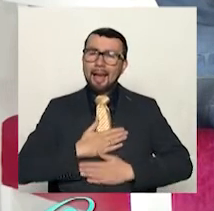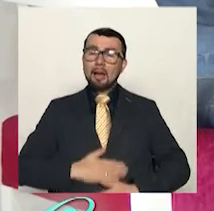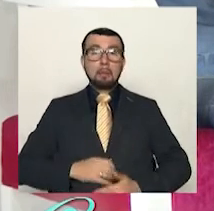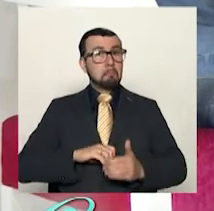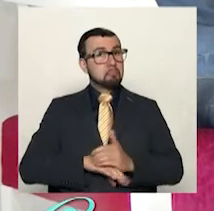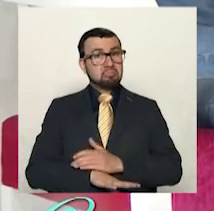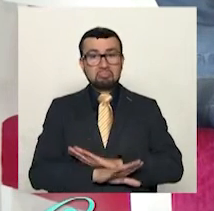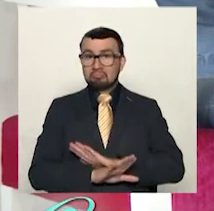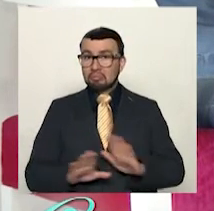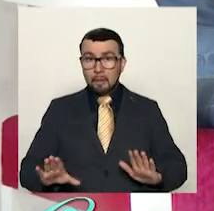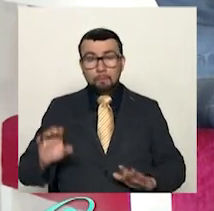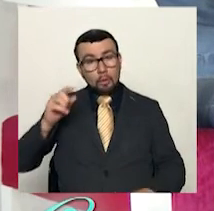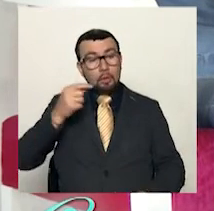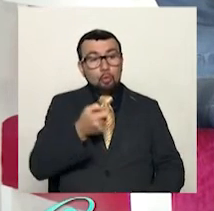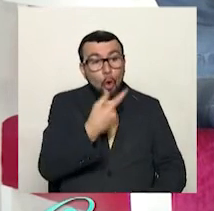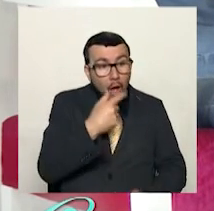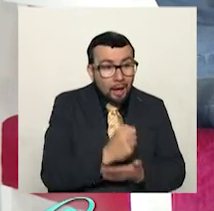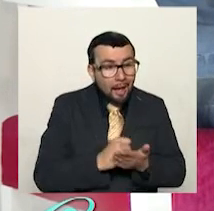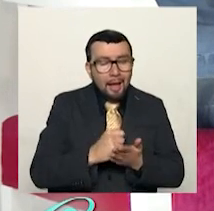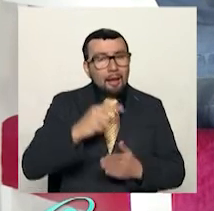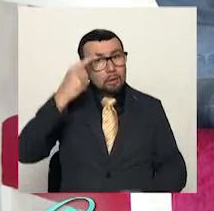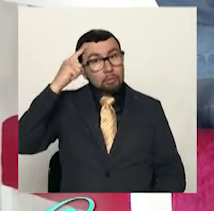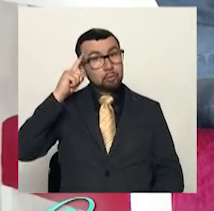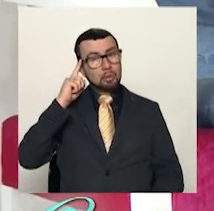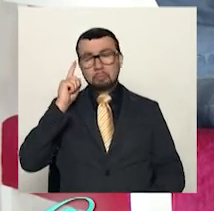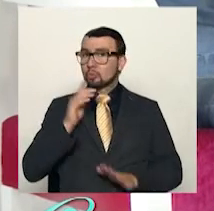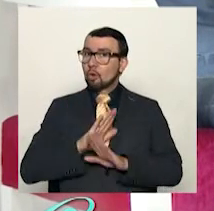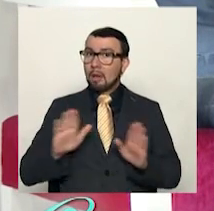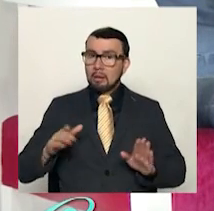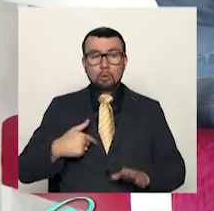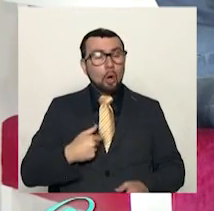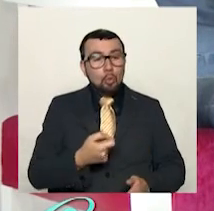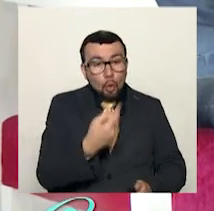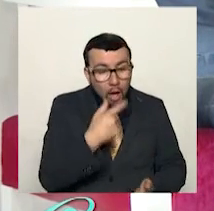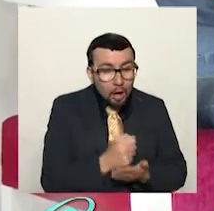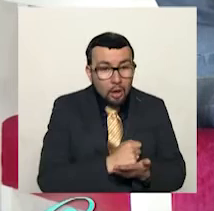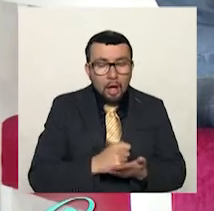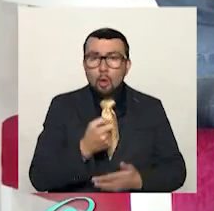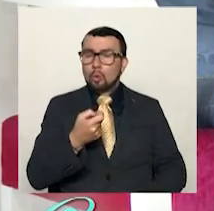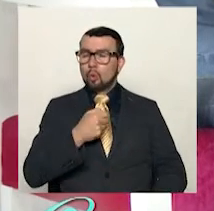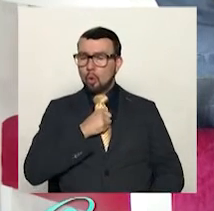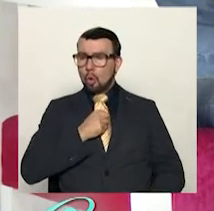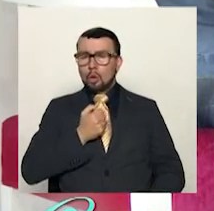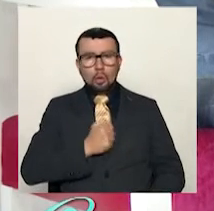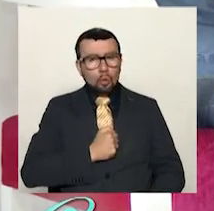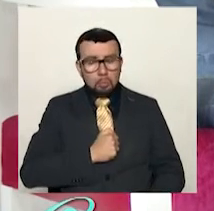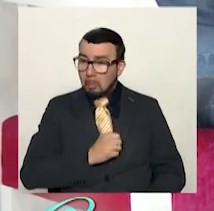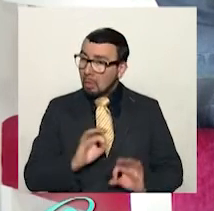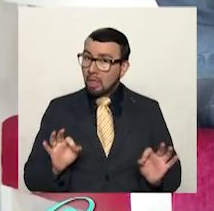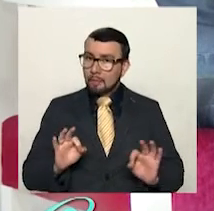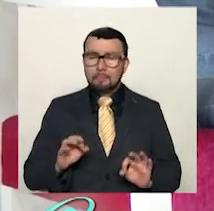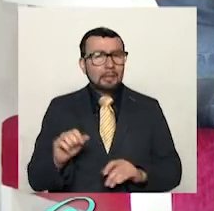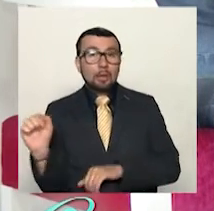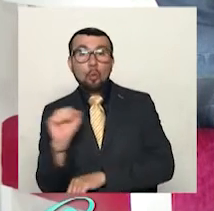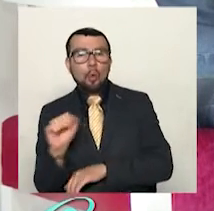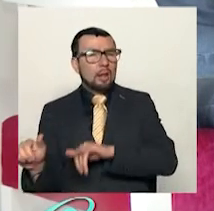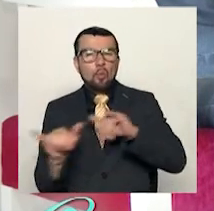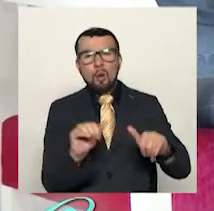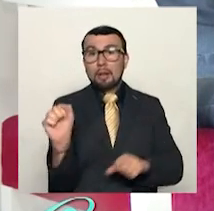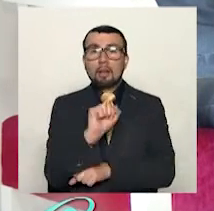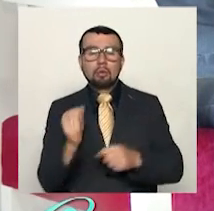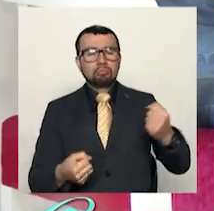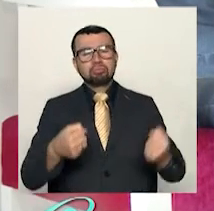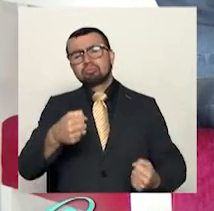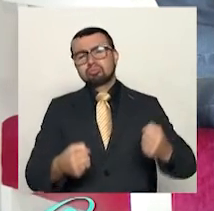con el antifebril, con el antiflujo, con el antitusivo, en fin. Entonces es como si yo fuera en un carro y le prendí un bombillito. Y